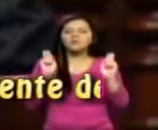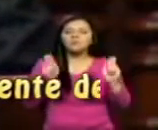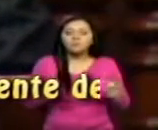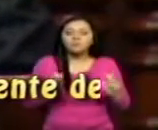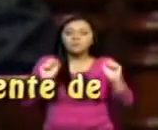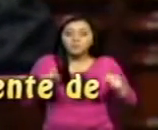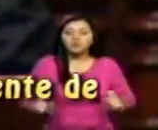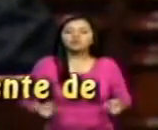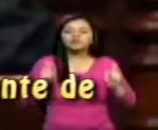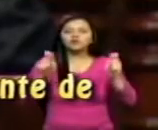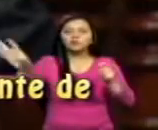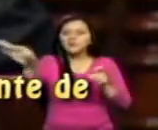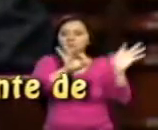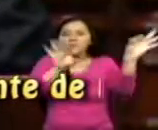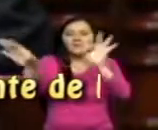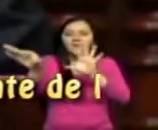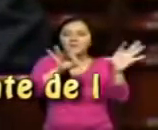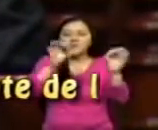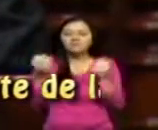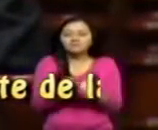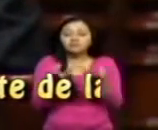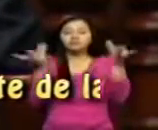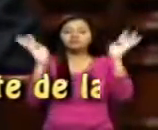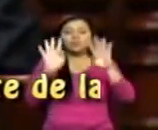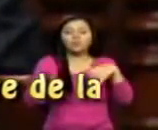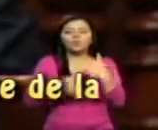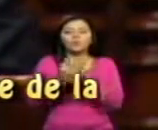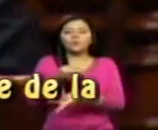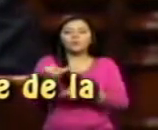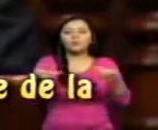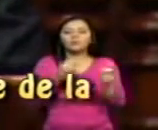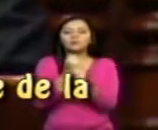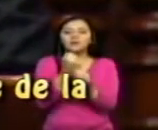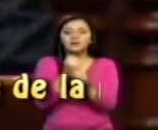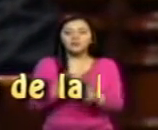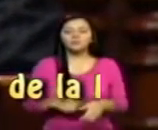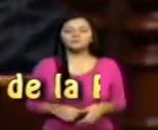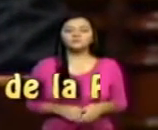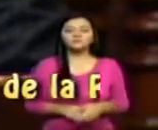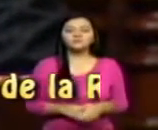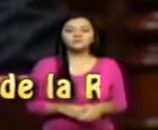generará centenares de miles de nuevos puestos de trabajo.